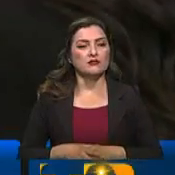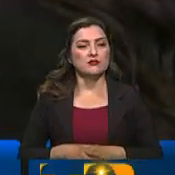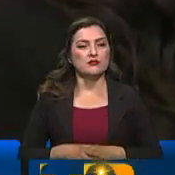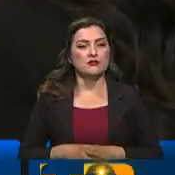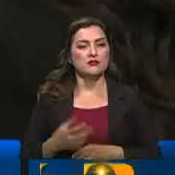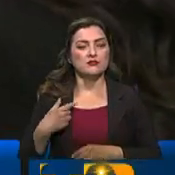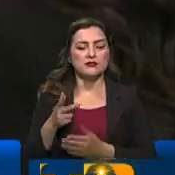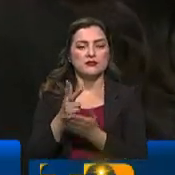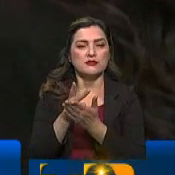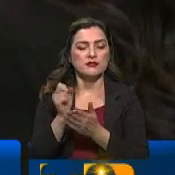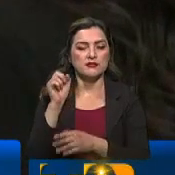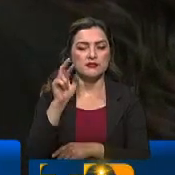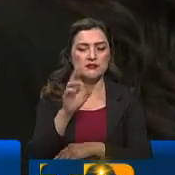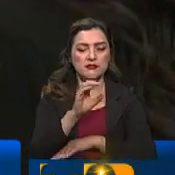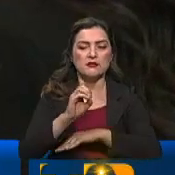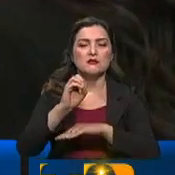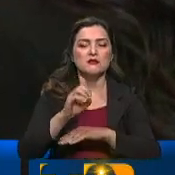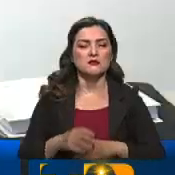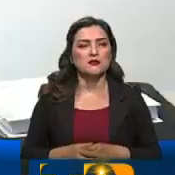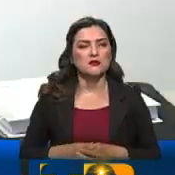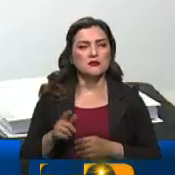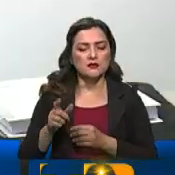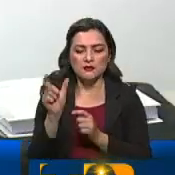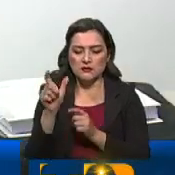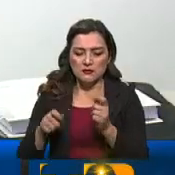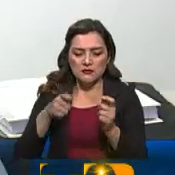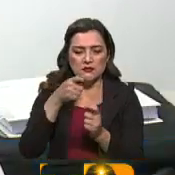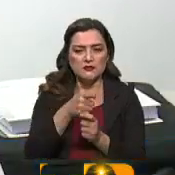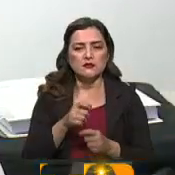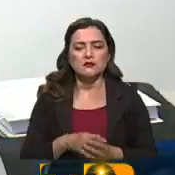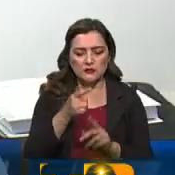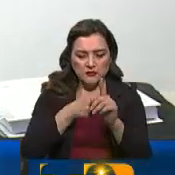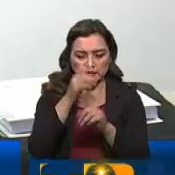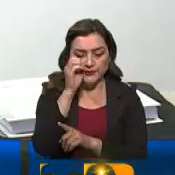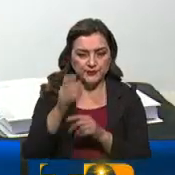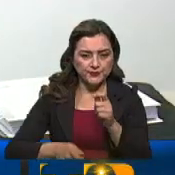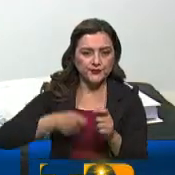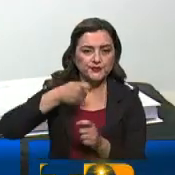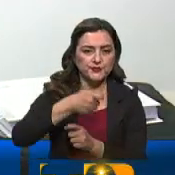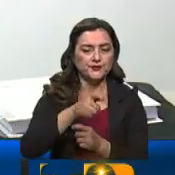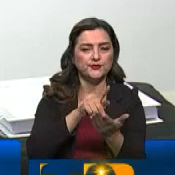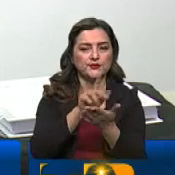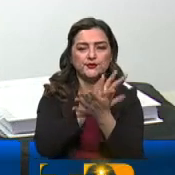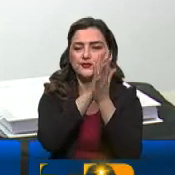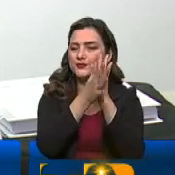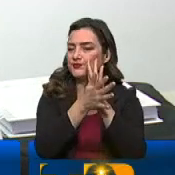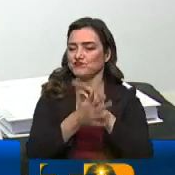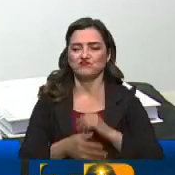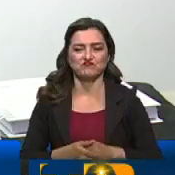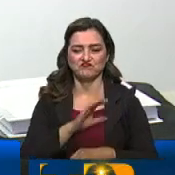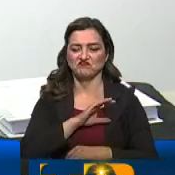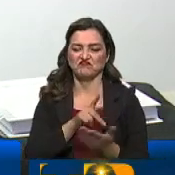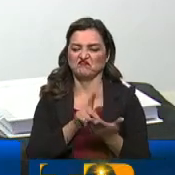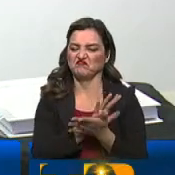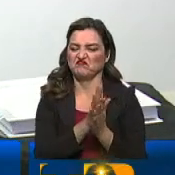municipalidad por concepto de devolución de tarifas e integración. Desde el mes de octubre no han sido ni devueltos ni pagados.